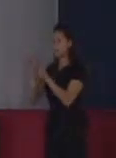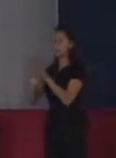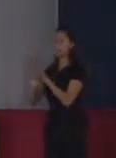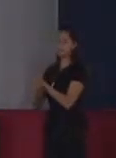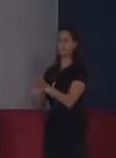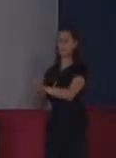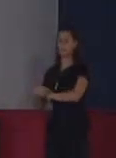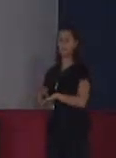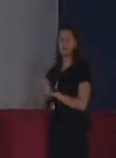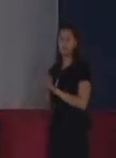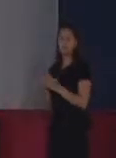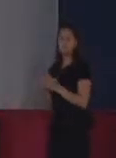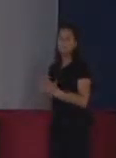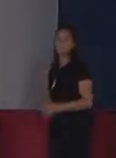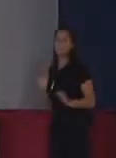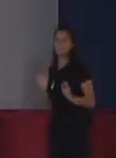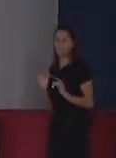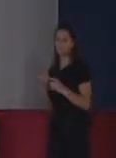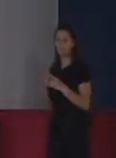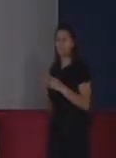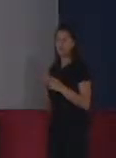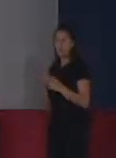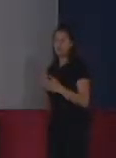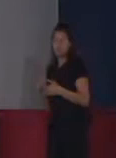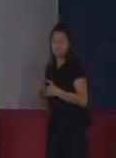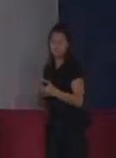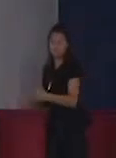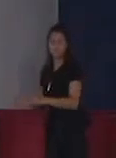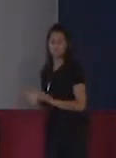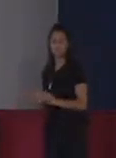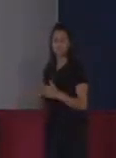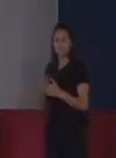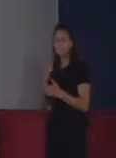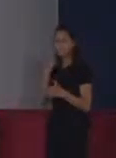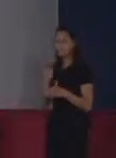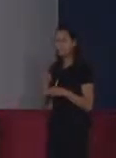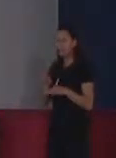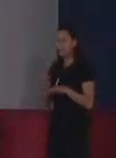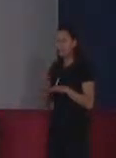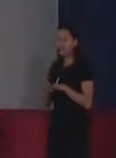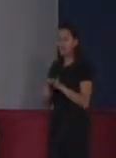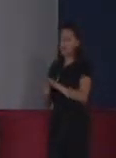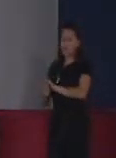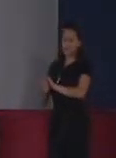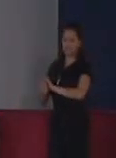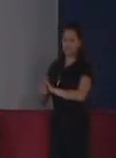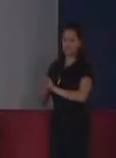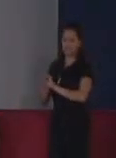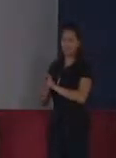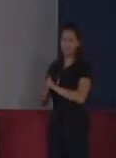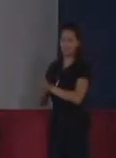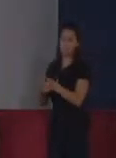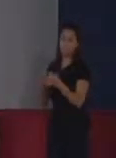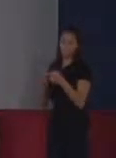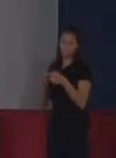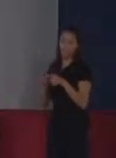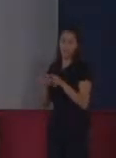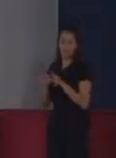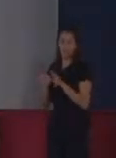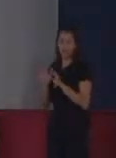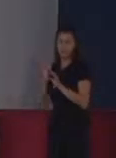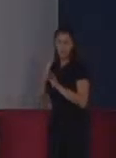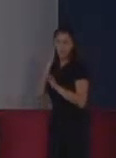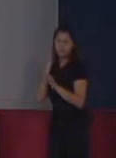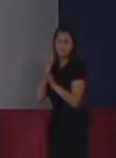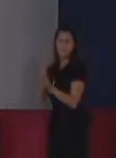está dando, pero ya se está dando, ¿sí? Entonces, estamos a pasos lentos, pero con mucha más garantía. Antes no lo